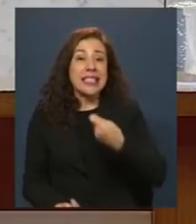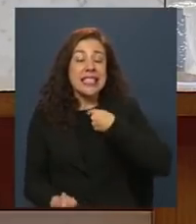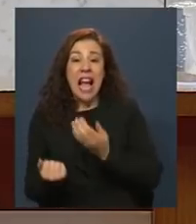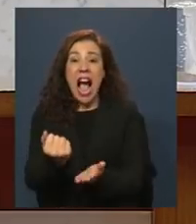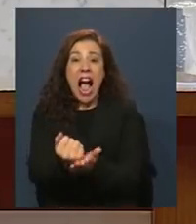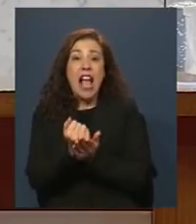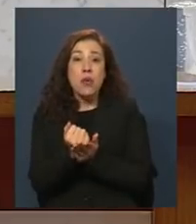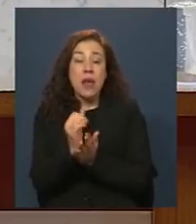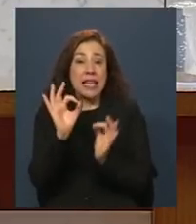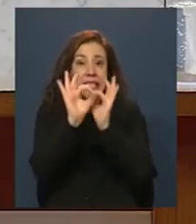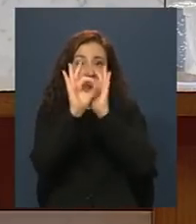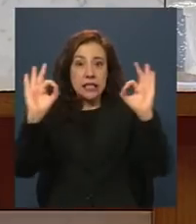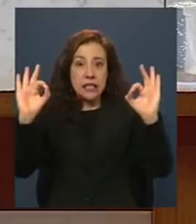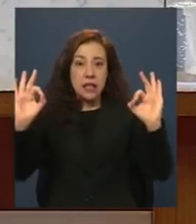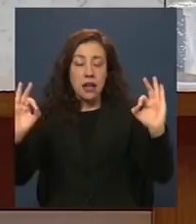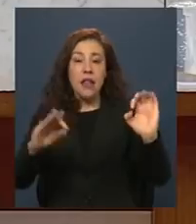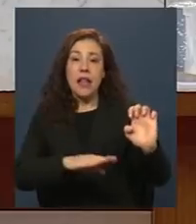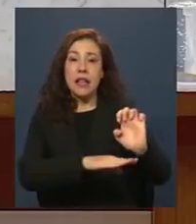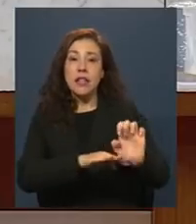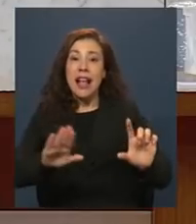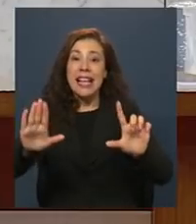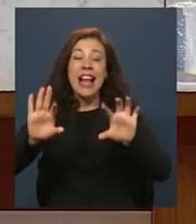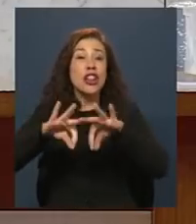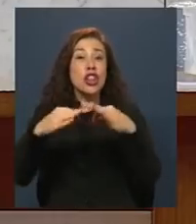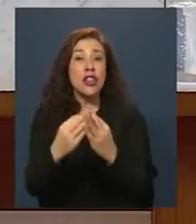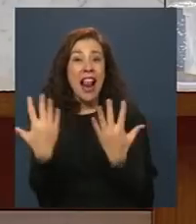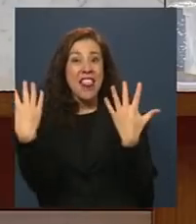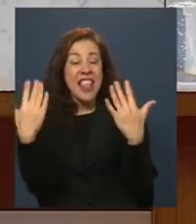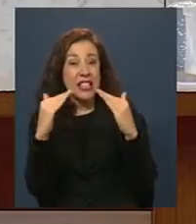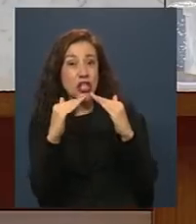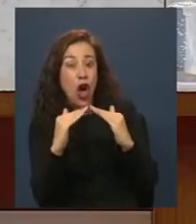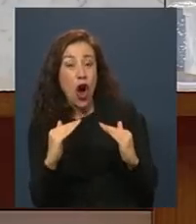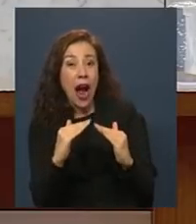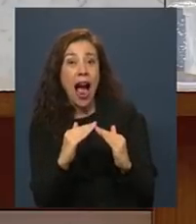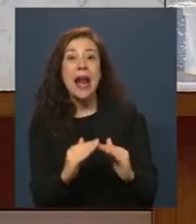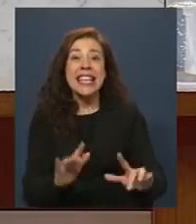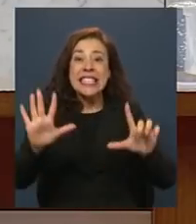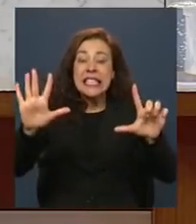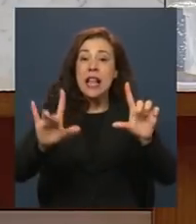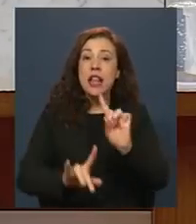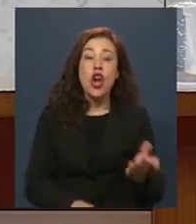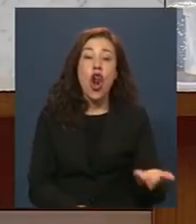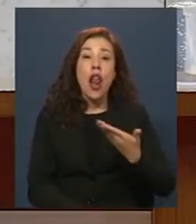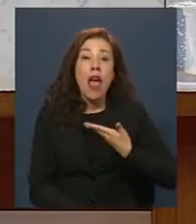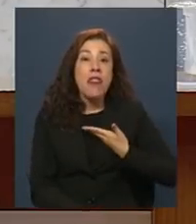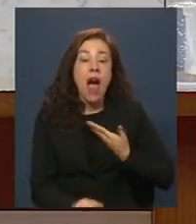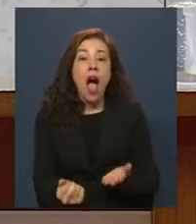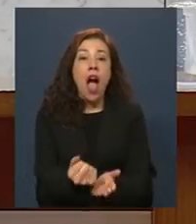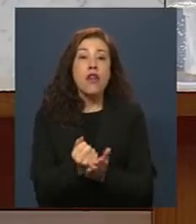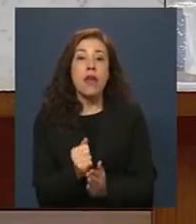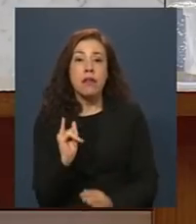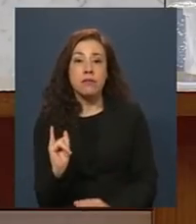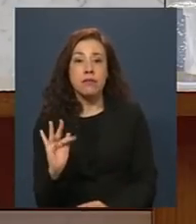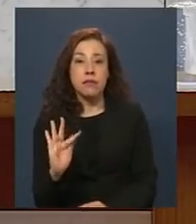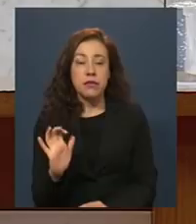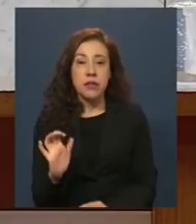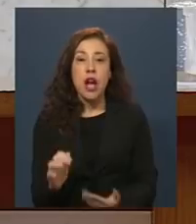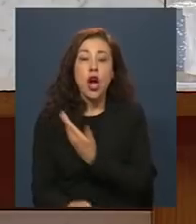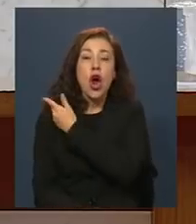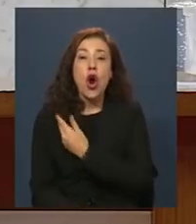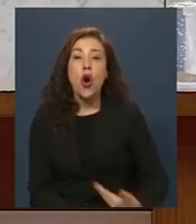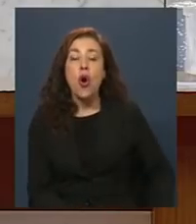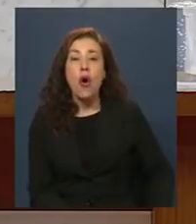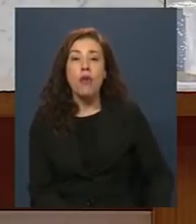alguna del Estado. 7 de cada 10 hogares más pobres no había accedido al ingreso familiar de emergencia. El Gobierno